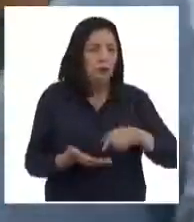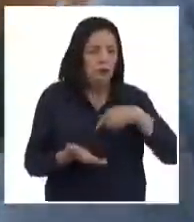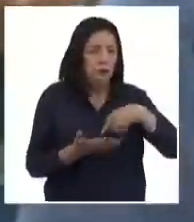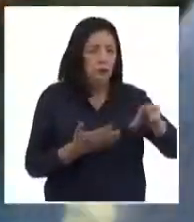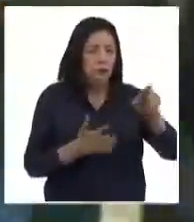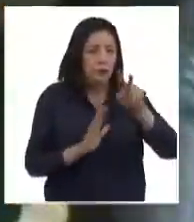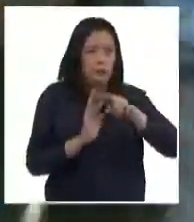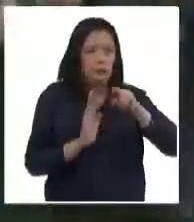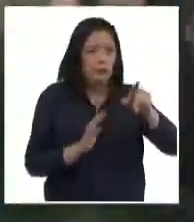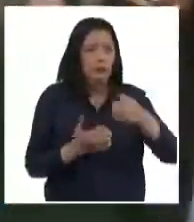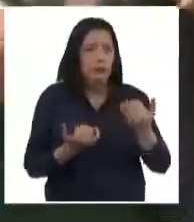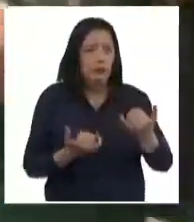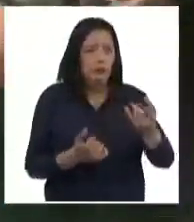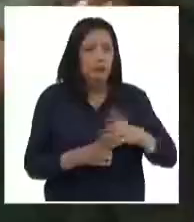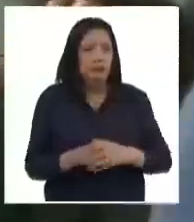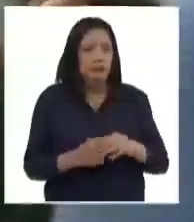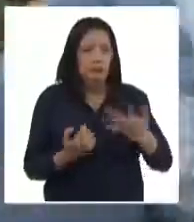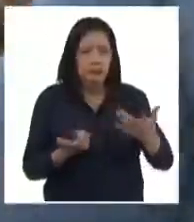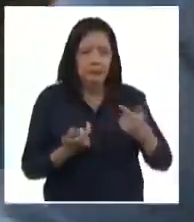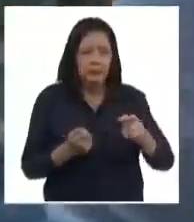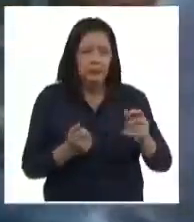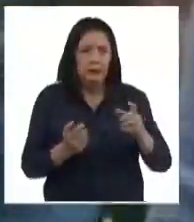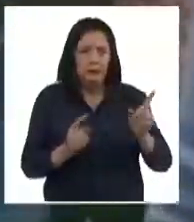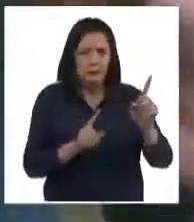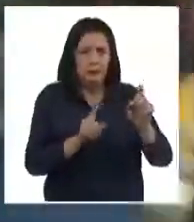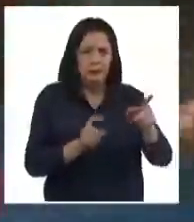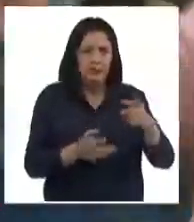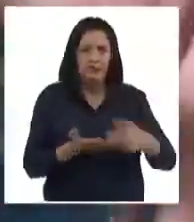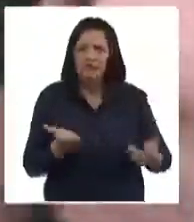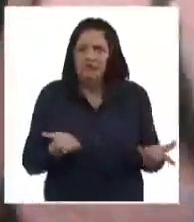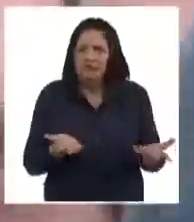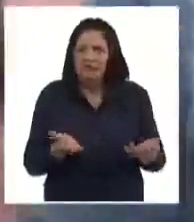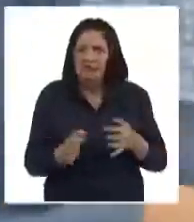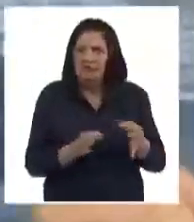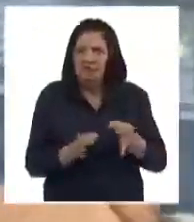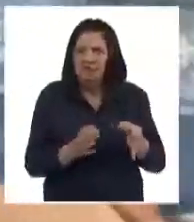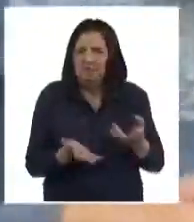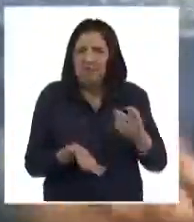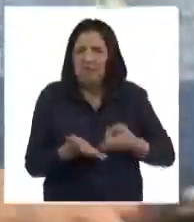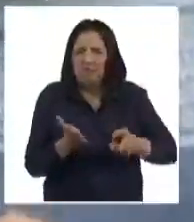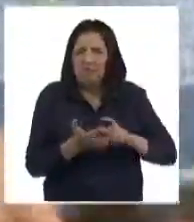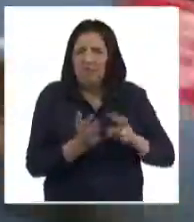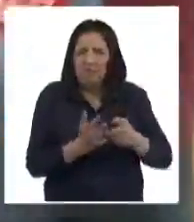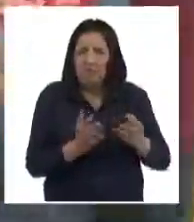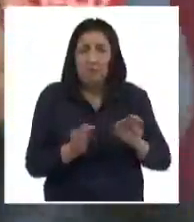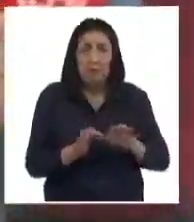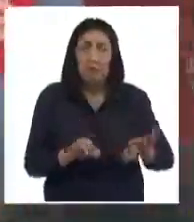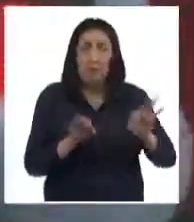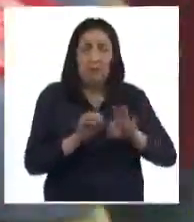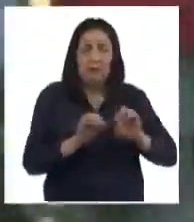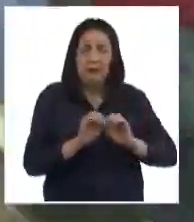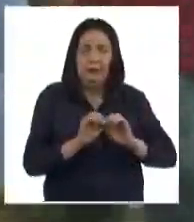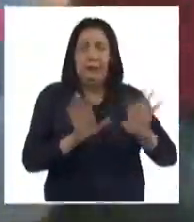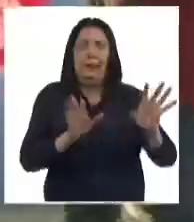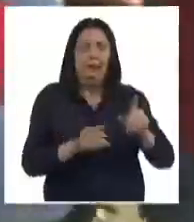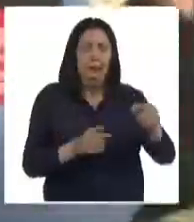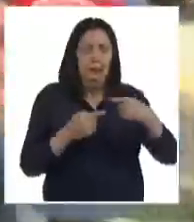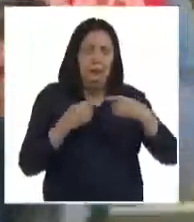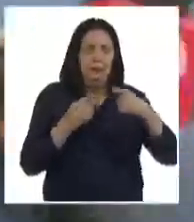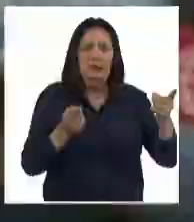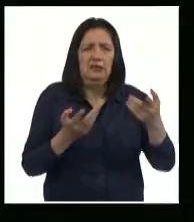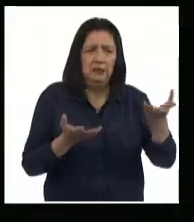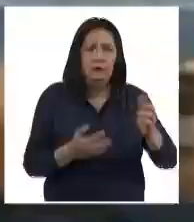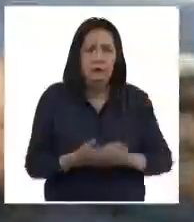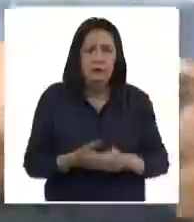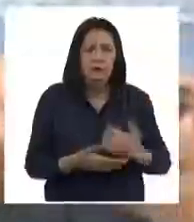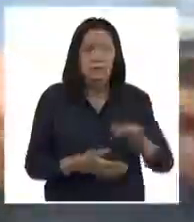esas imágenes en vivo. Estamos intentando preguntarle a qué hace referencia. Es importante tener claridad respecto al mensaje de alguien que está